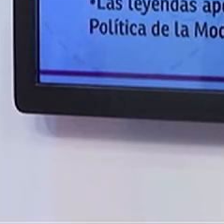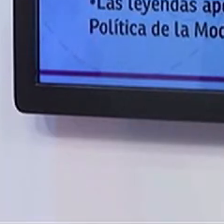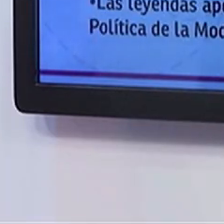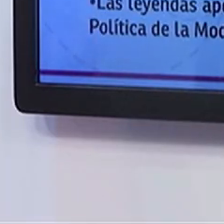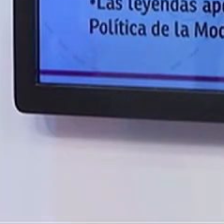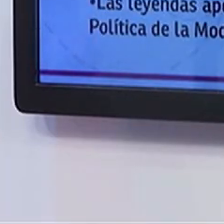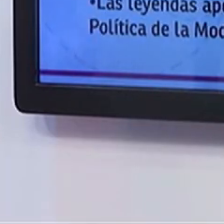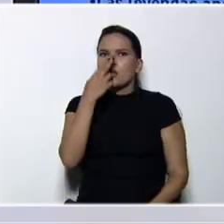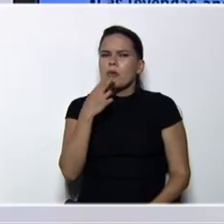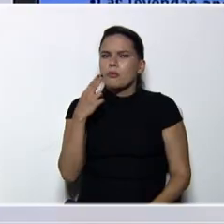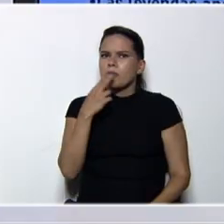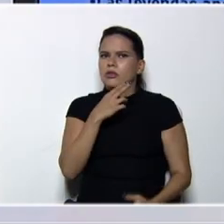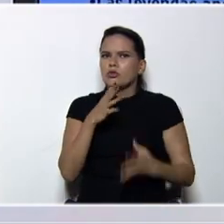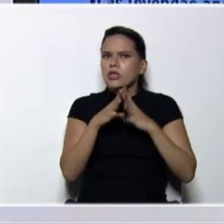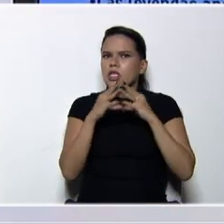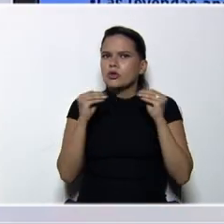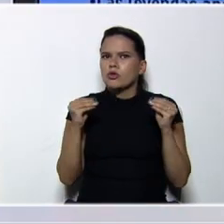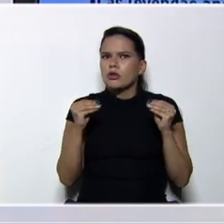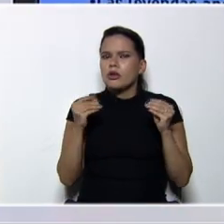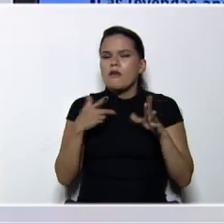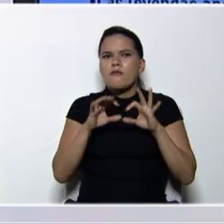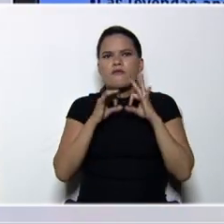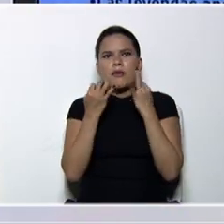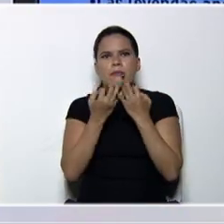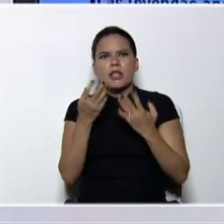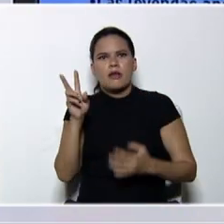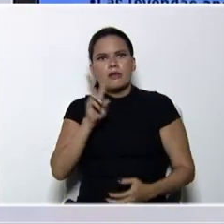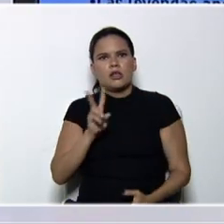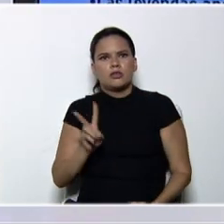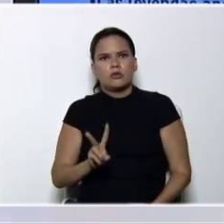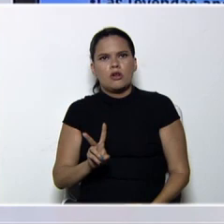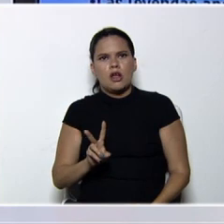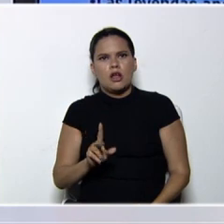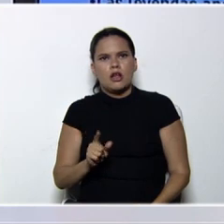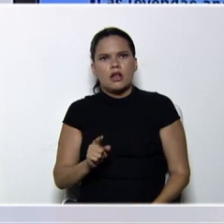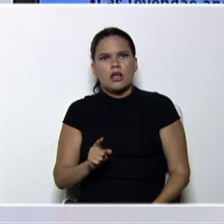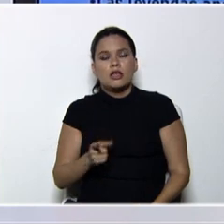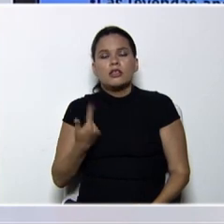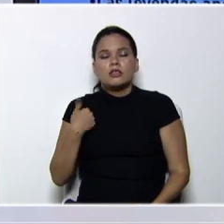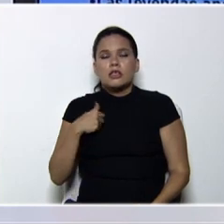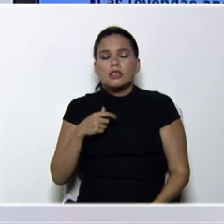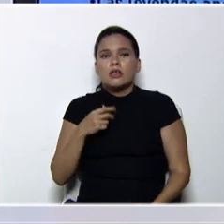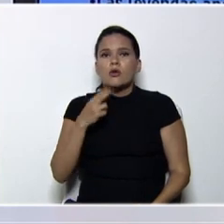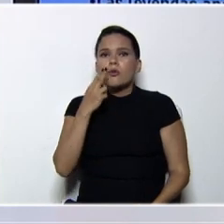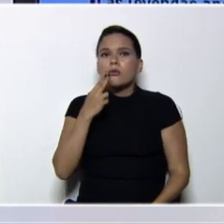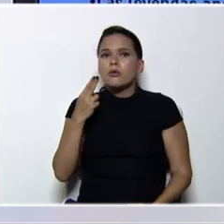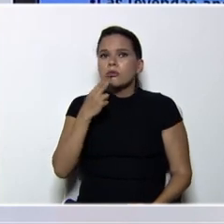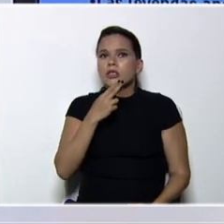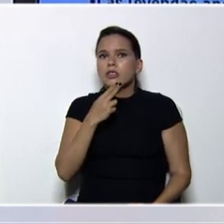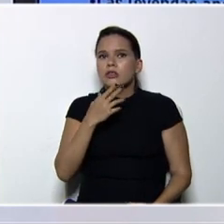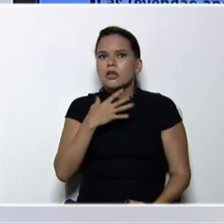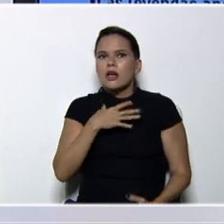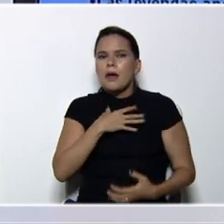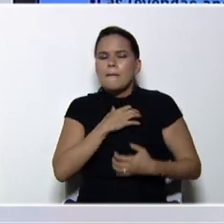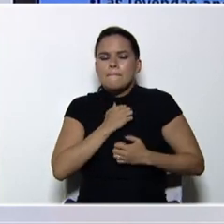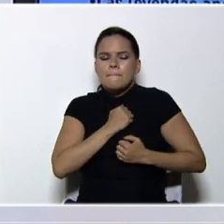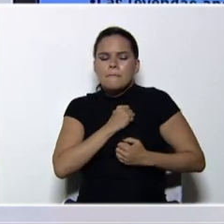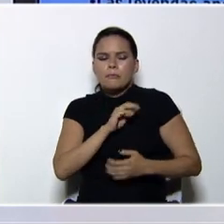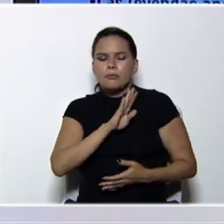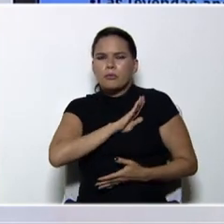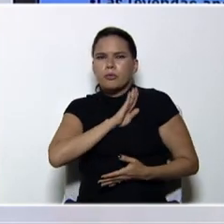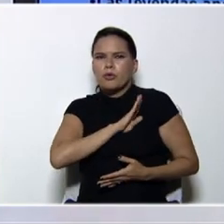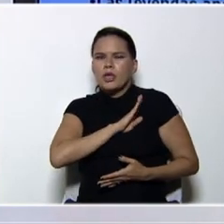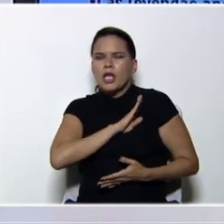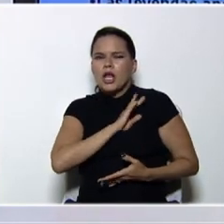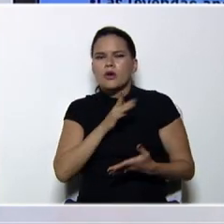El compromiso es de todas y todos. Familia venezolana, parte del compromiso de la familia es empoderarnos de la lengua de señas